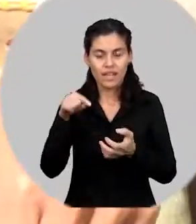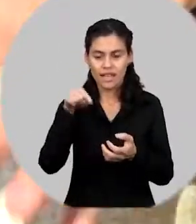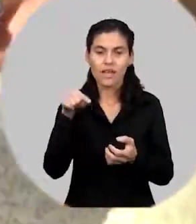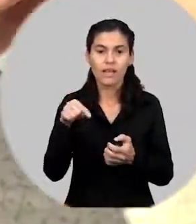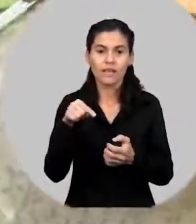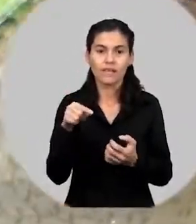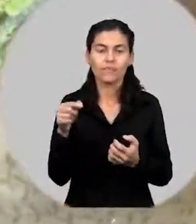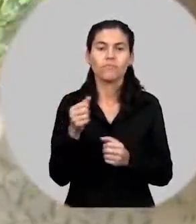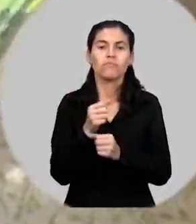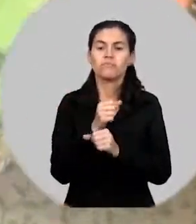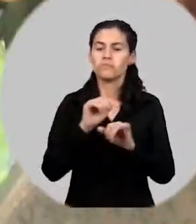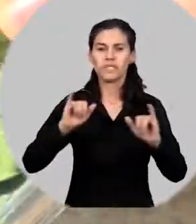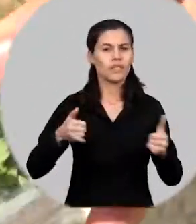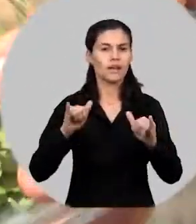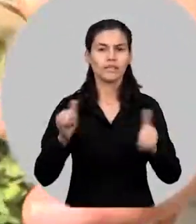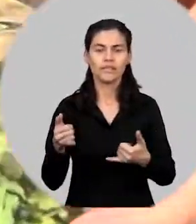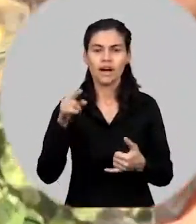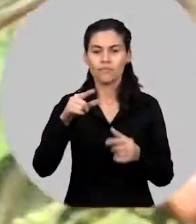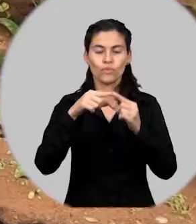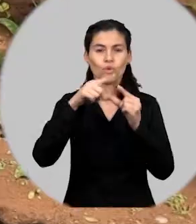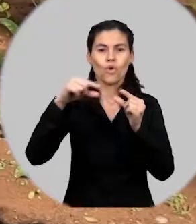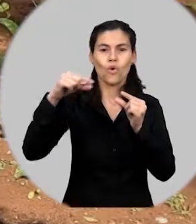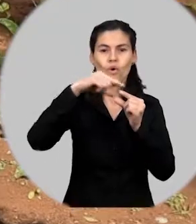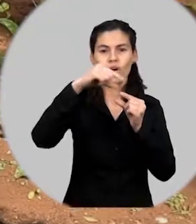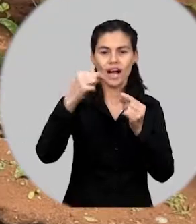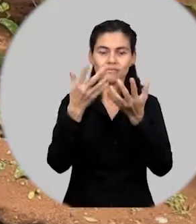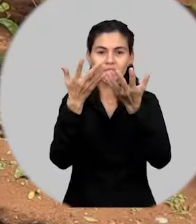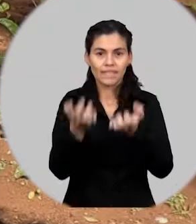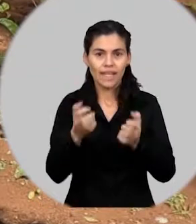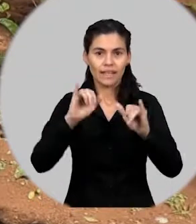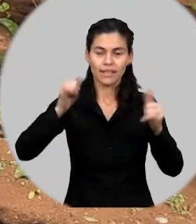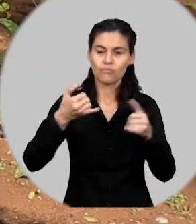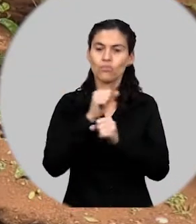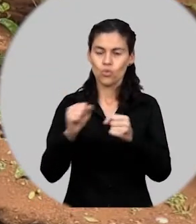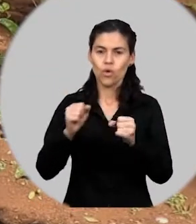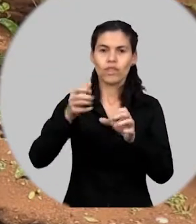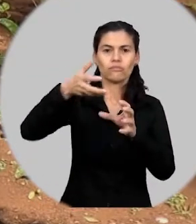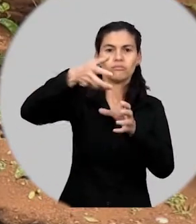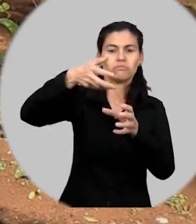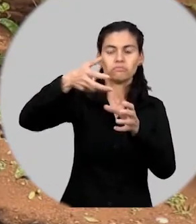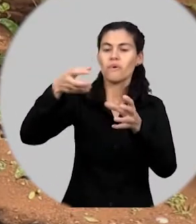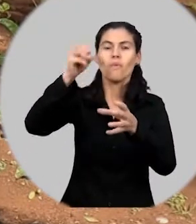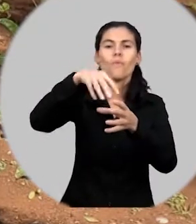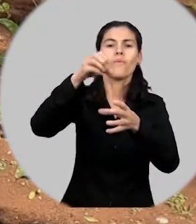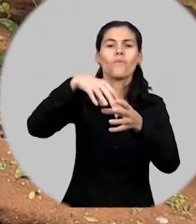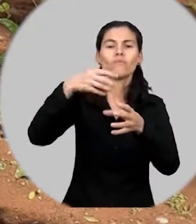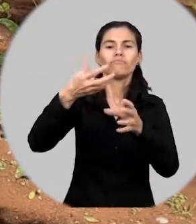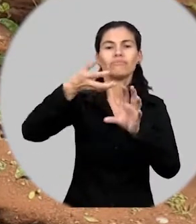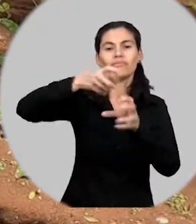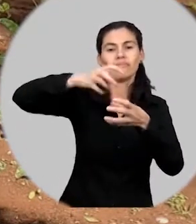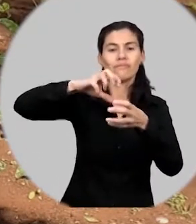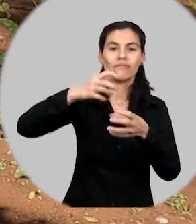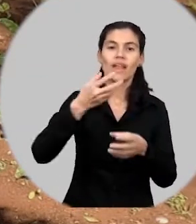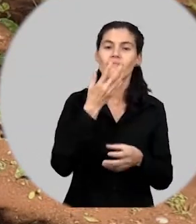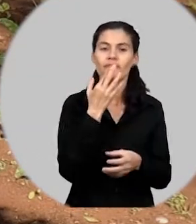manera. Como ven, las hojas del perejil están secas y se pueden almacenar de forma correcta